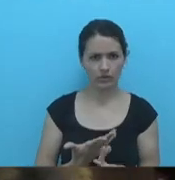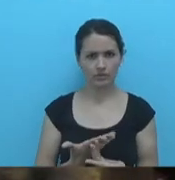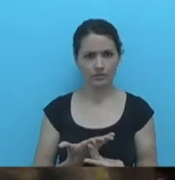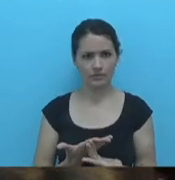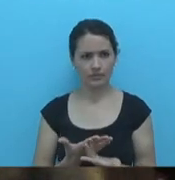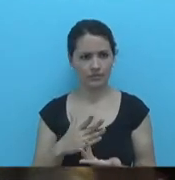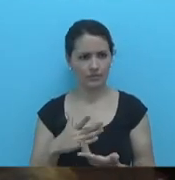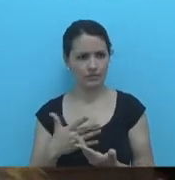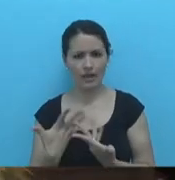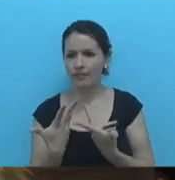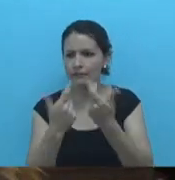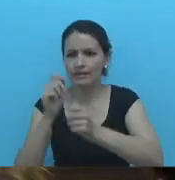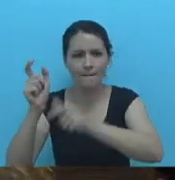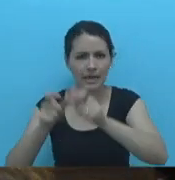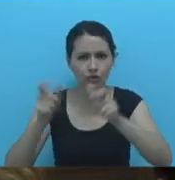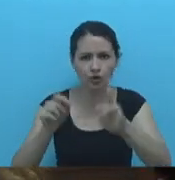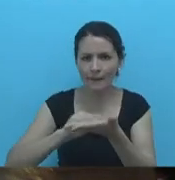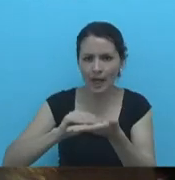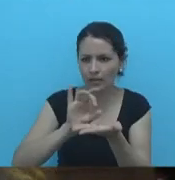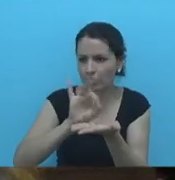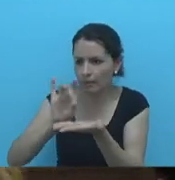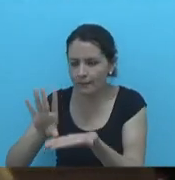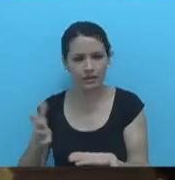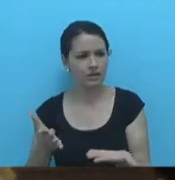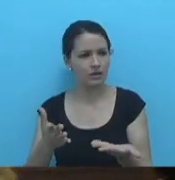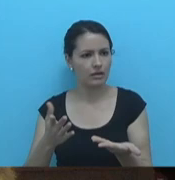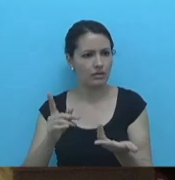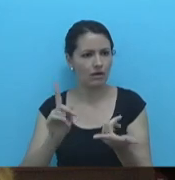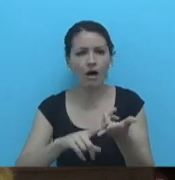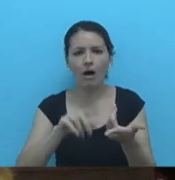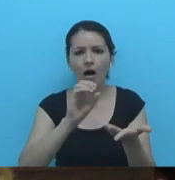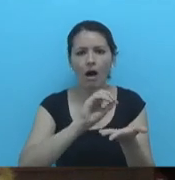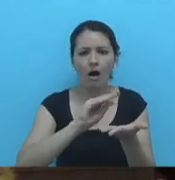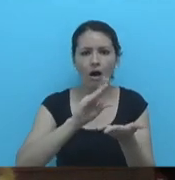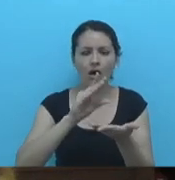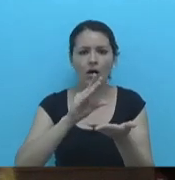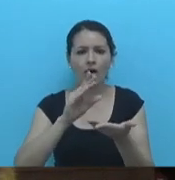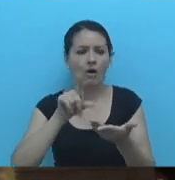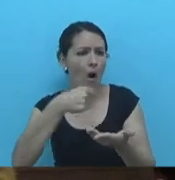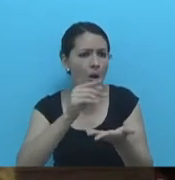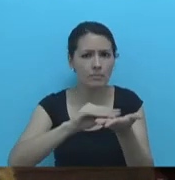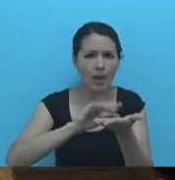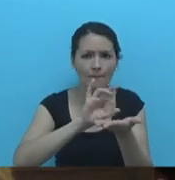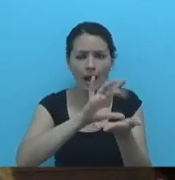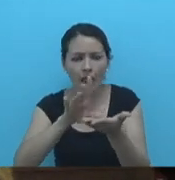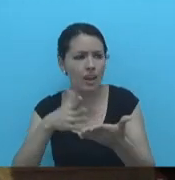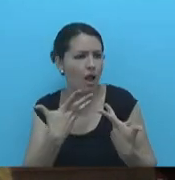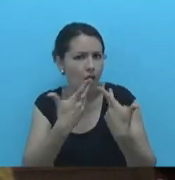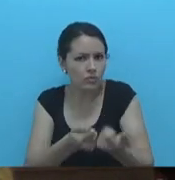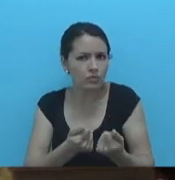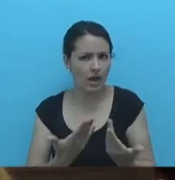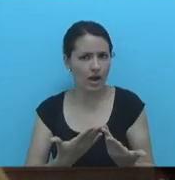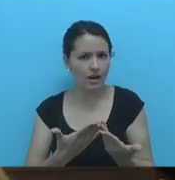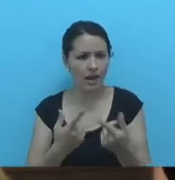a los laburantes de Unilever? ¿Cómo defendemos a los laburantes de LT3? ¿Cómo defendemos